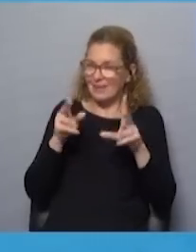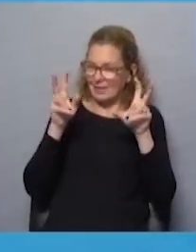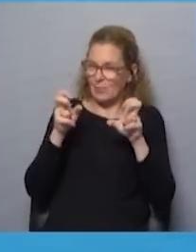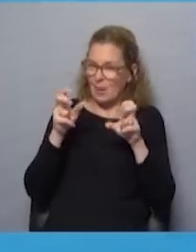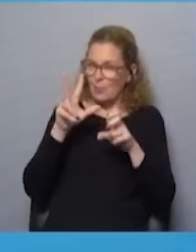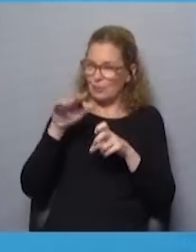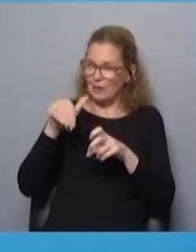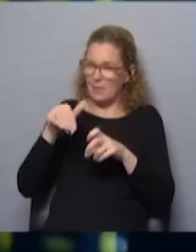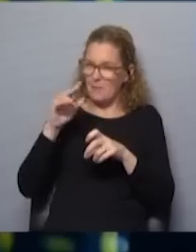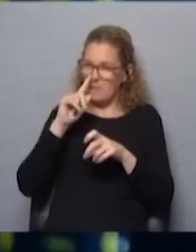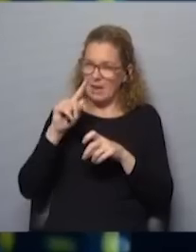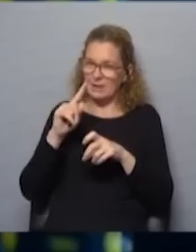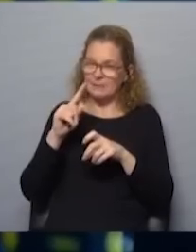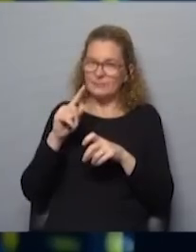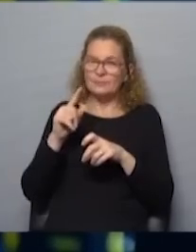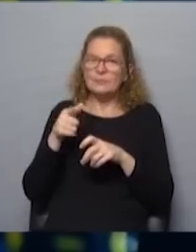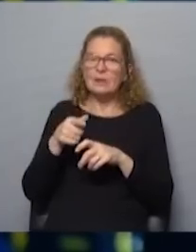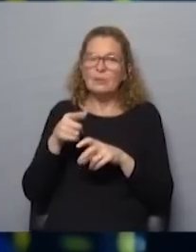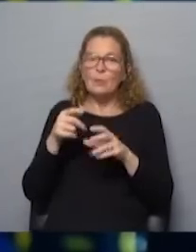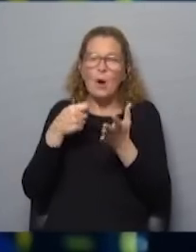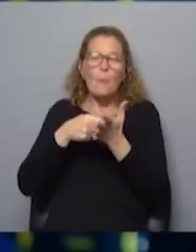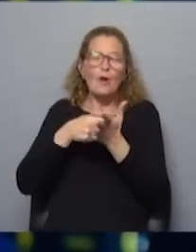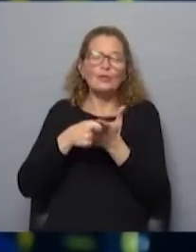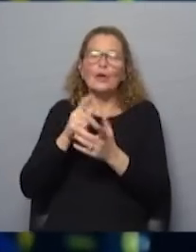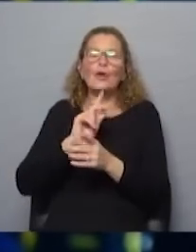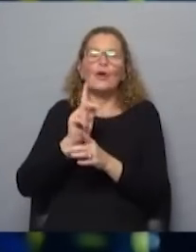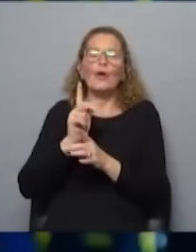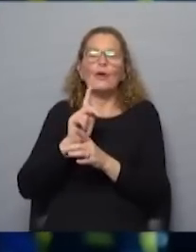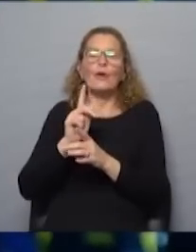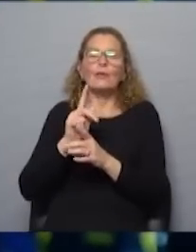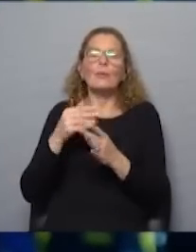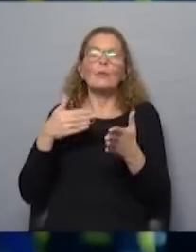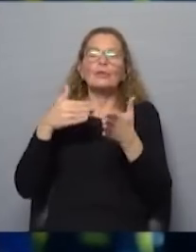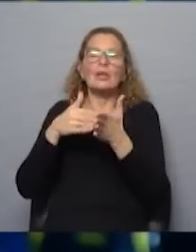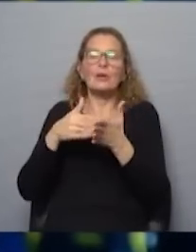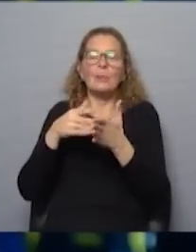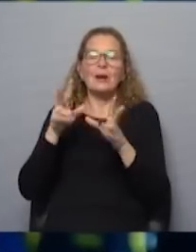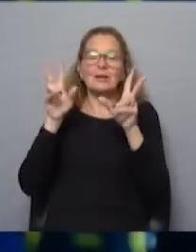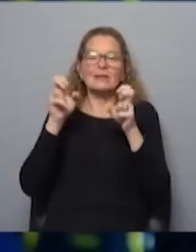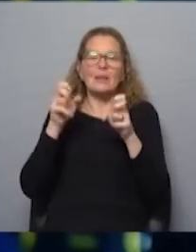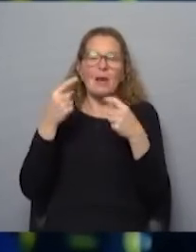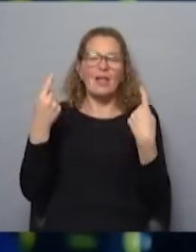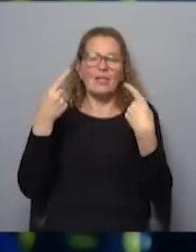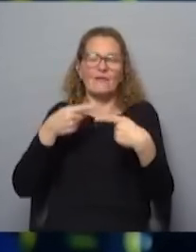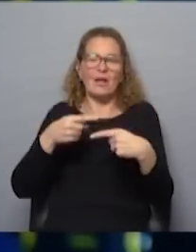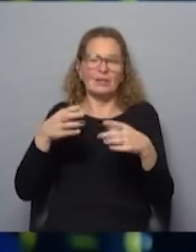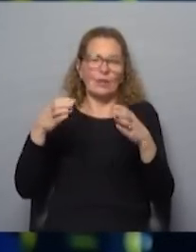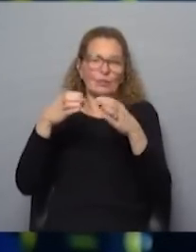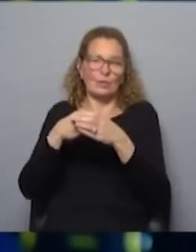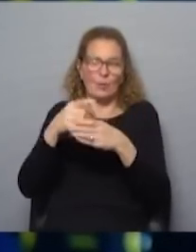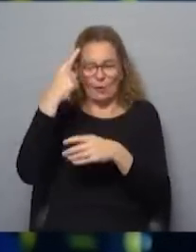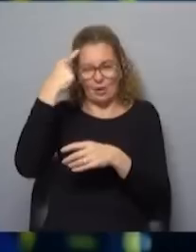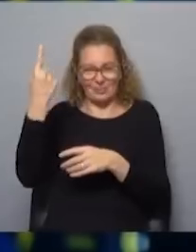caso que el monto no no es un obstáculo para que el tema se debata ante un tribunal a vitoria